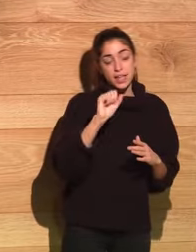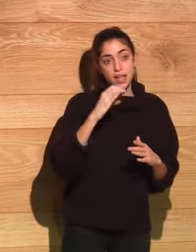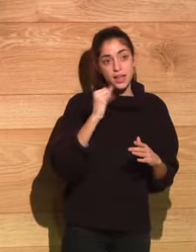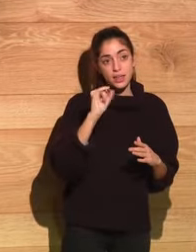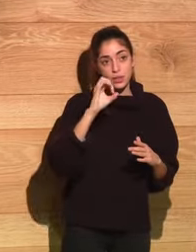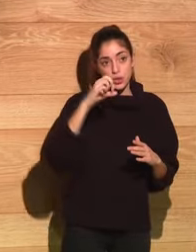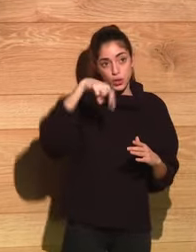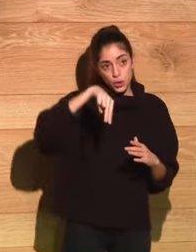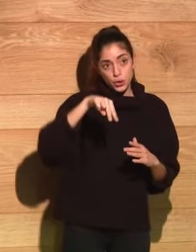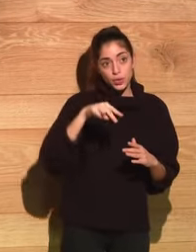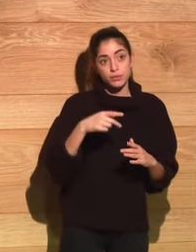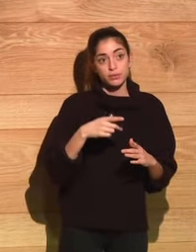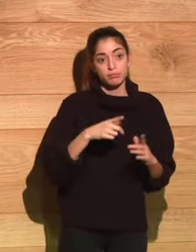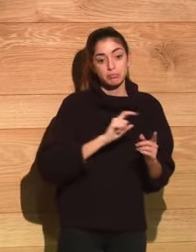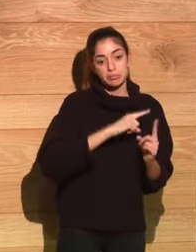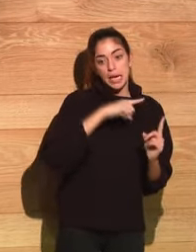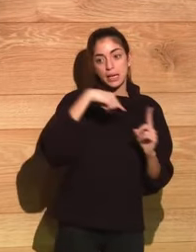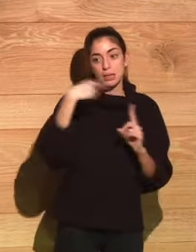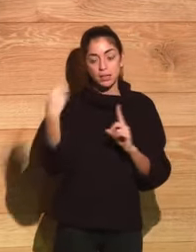o 32,